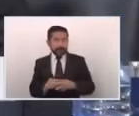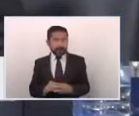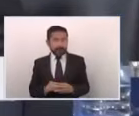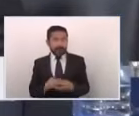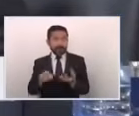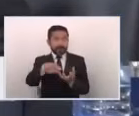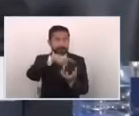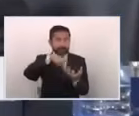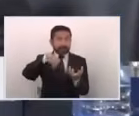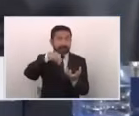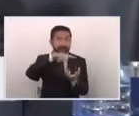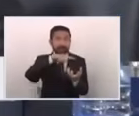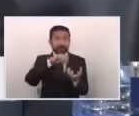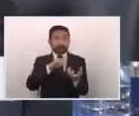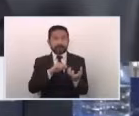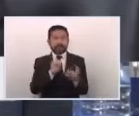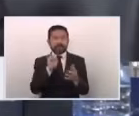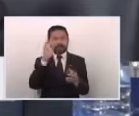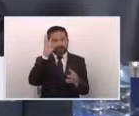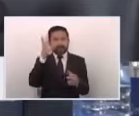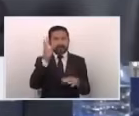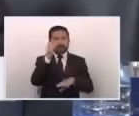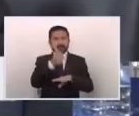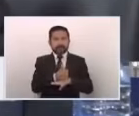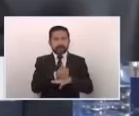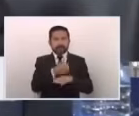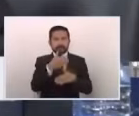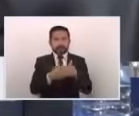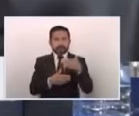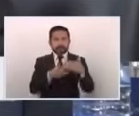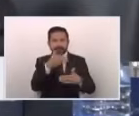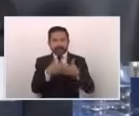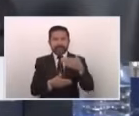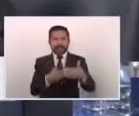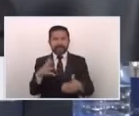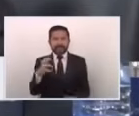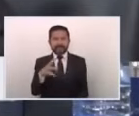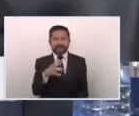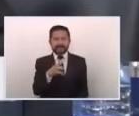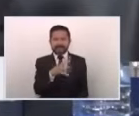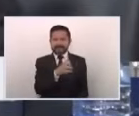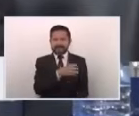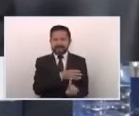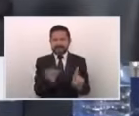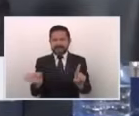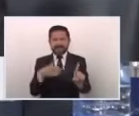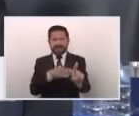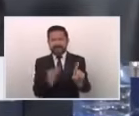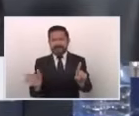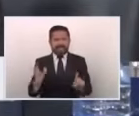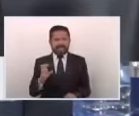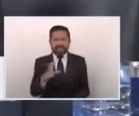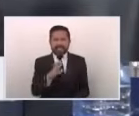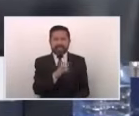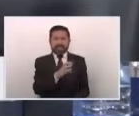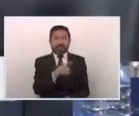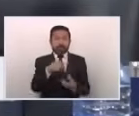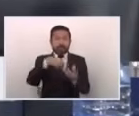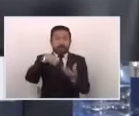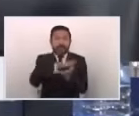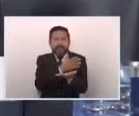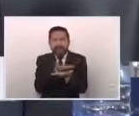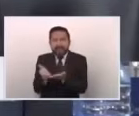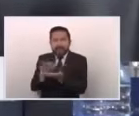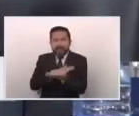ellos idearon un mecanismo de desfalco y de corrupción con el que se